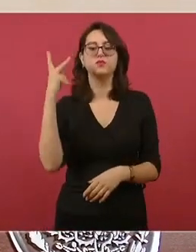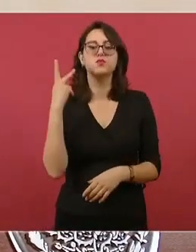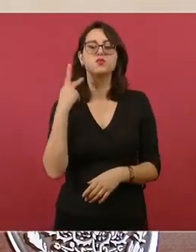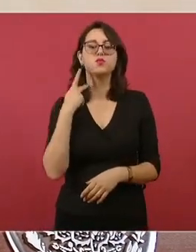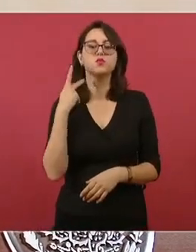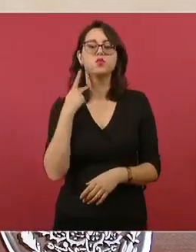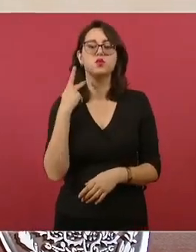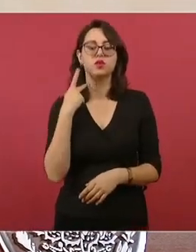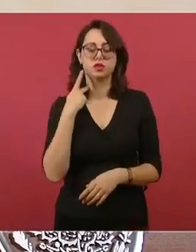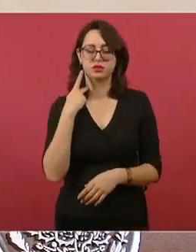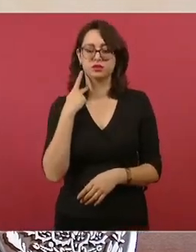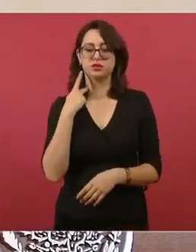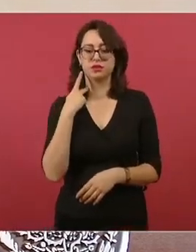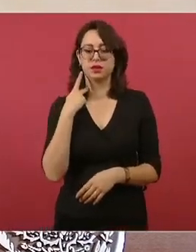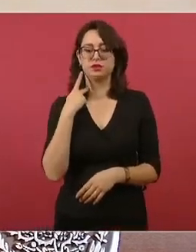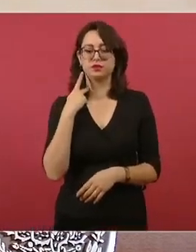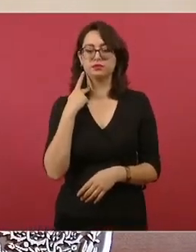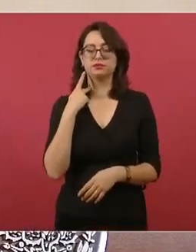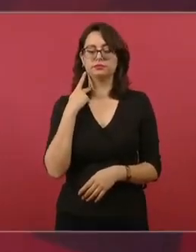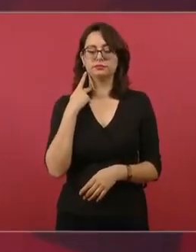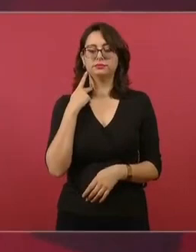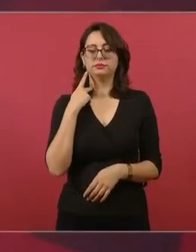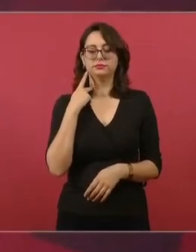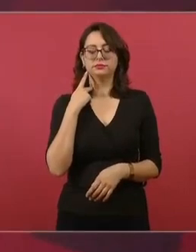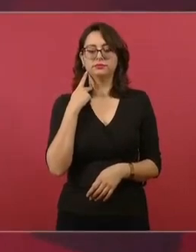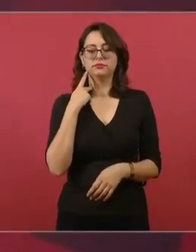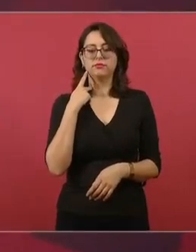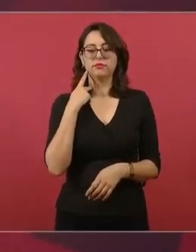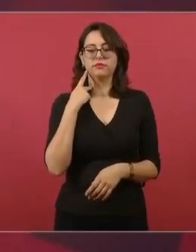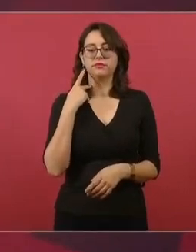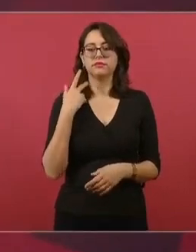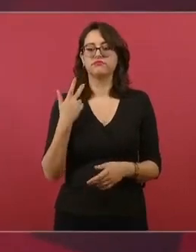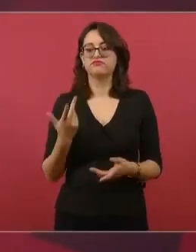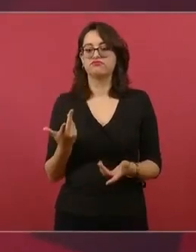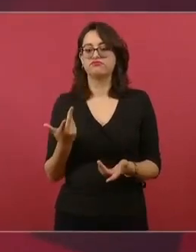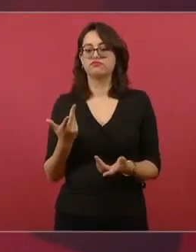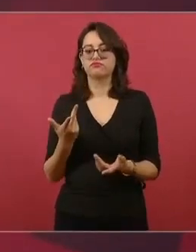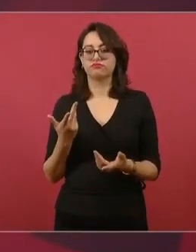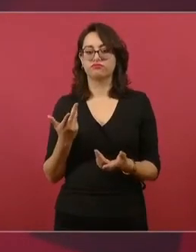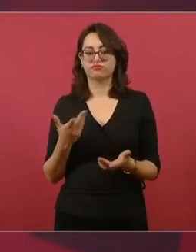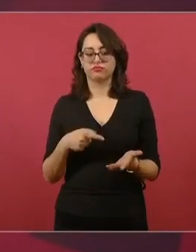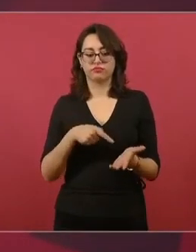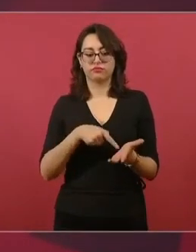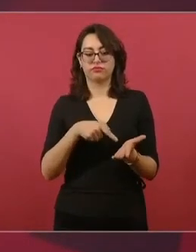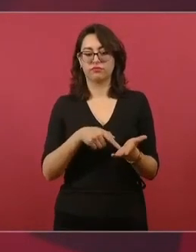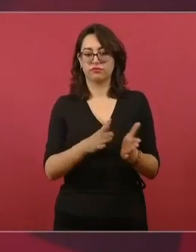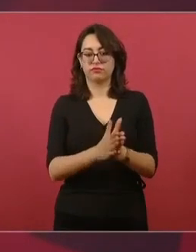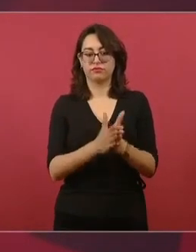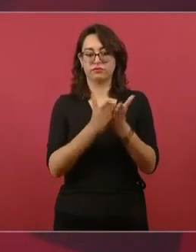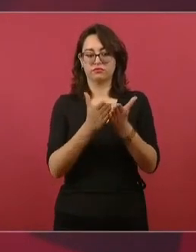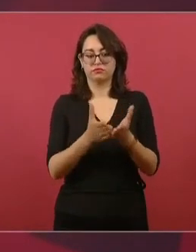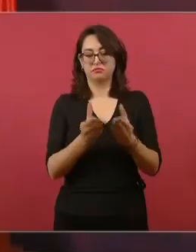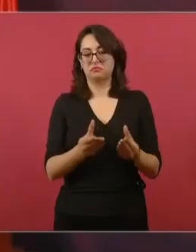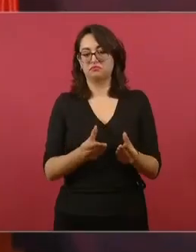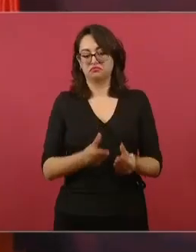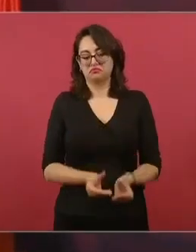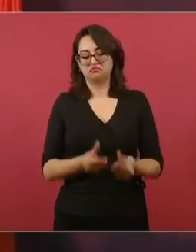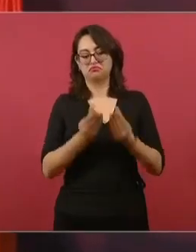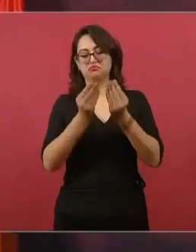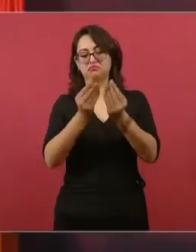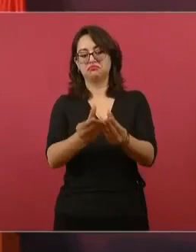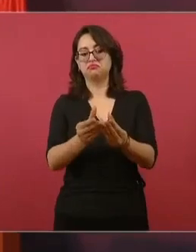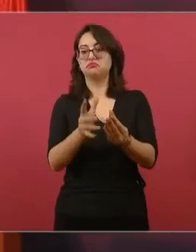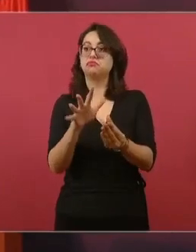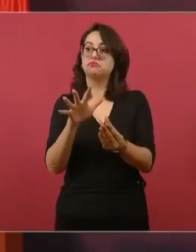con el propósito de que ayude, que contribuya en la formación de